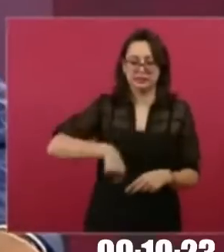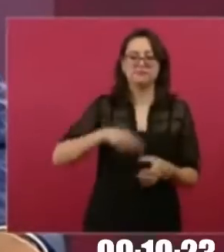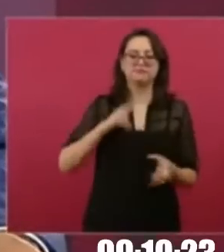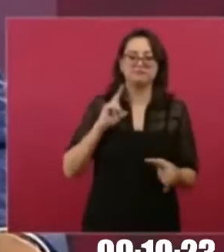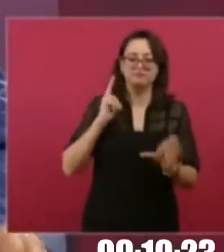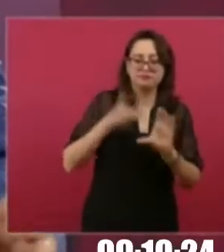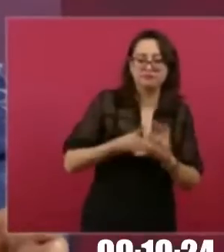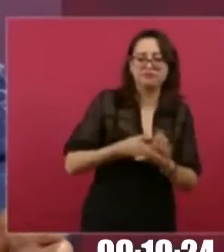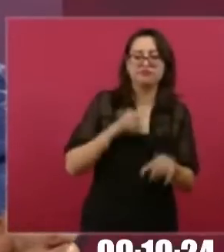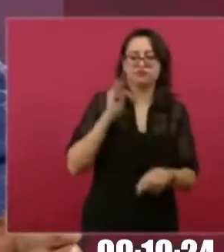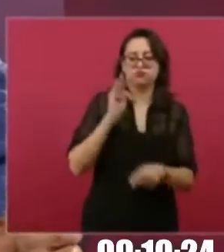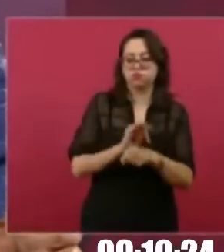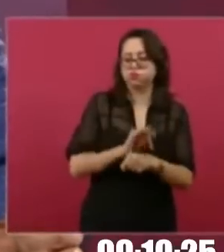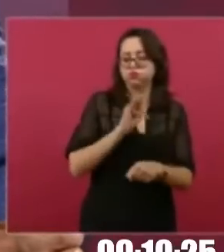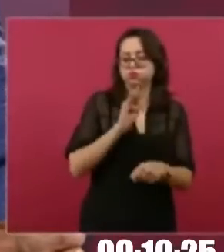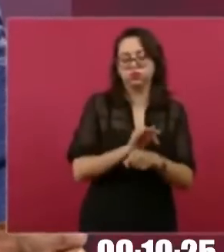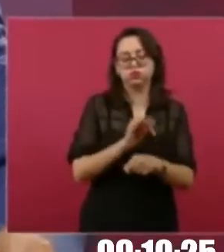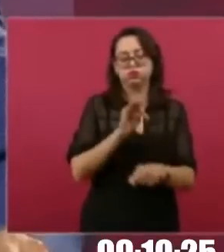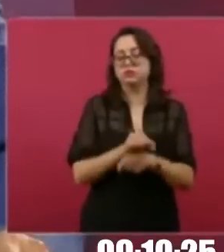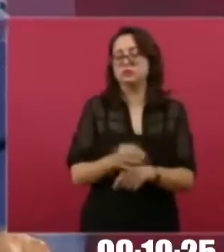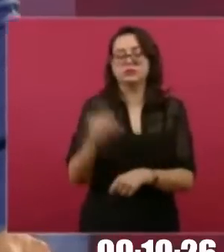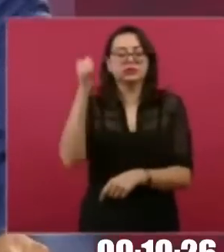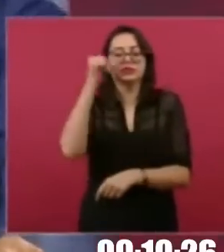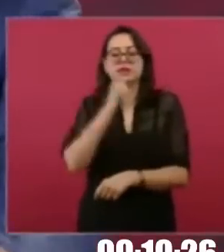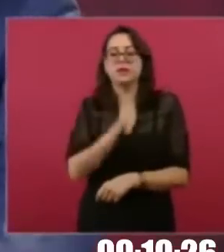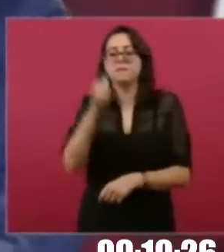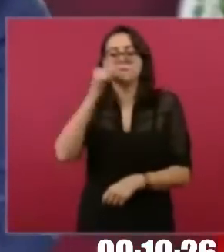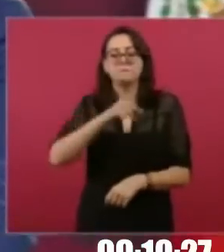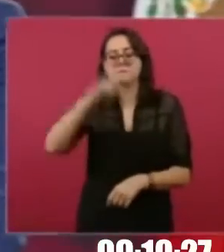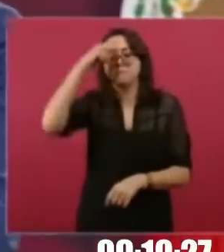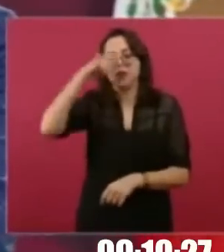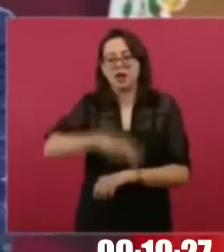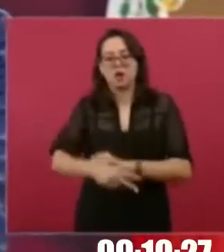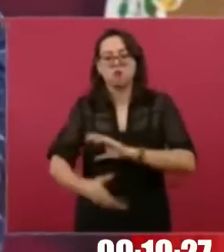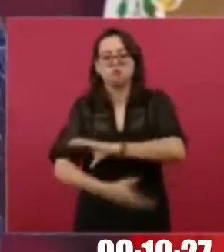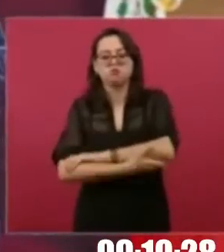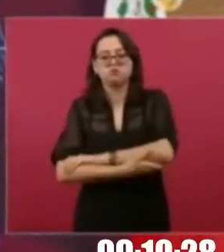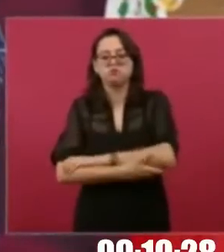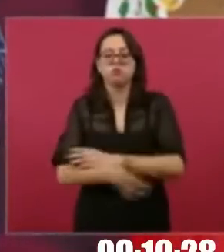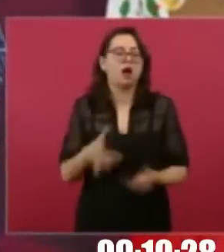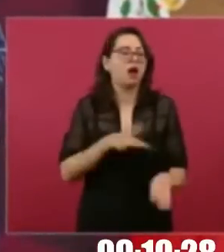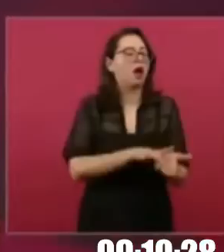como ha sido la política exterior de México muy solidaria